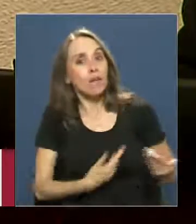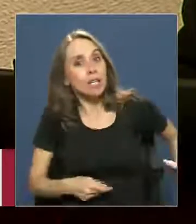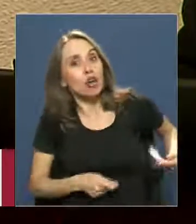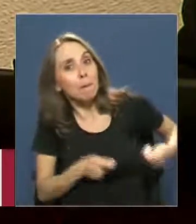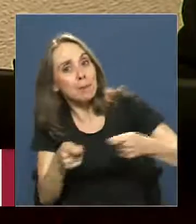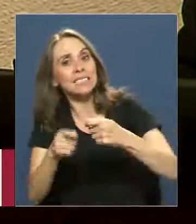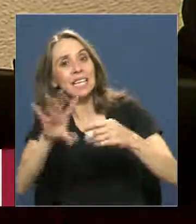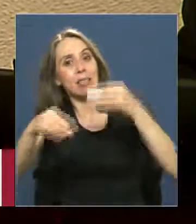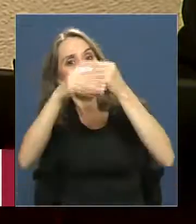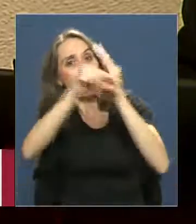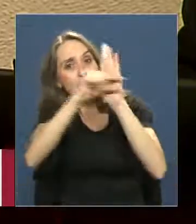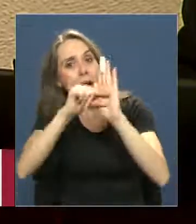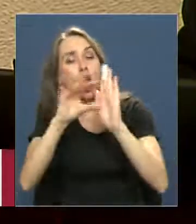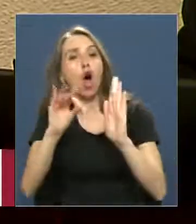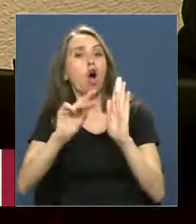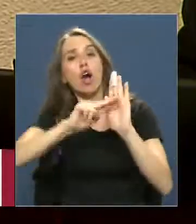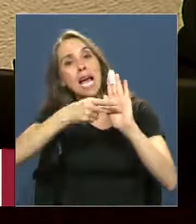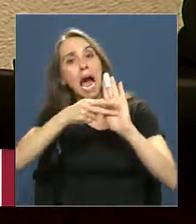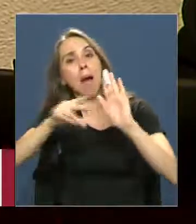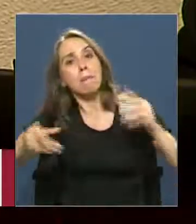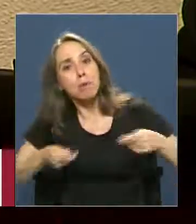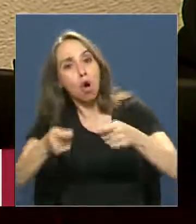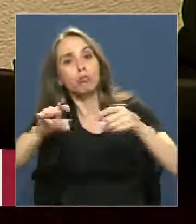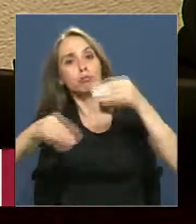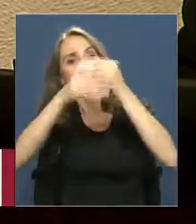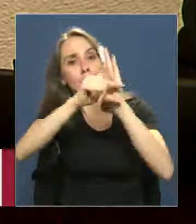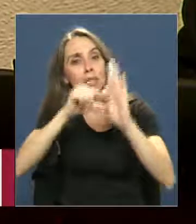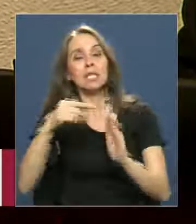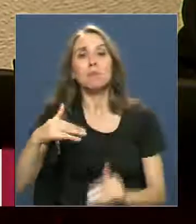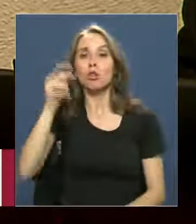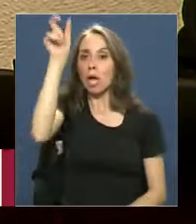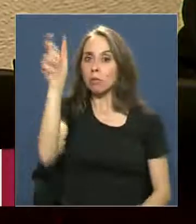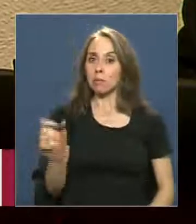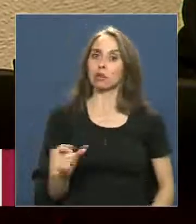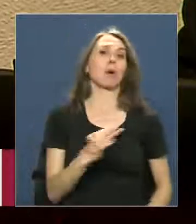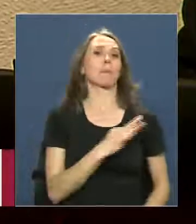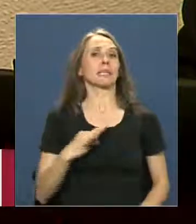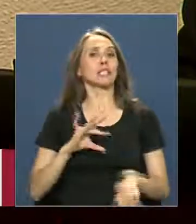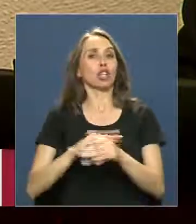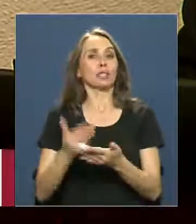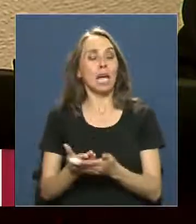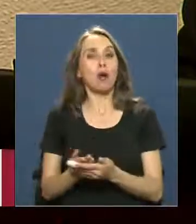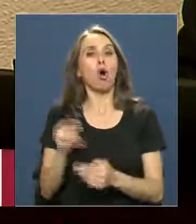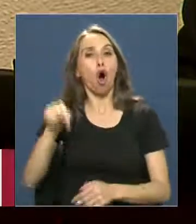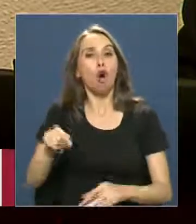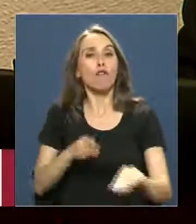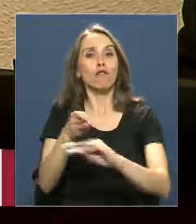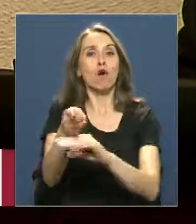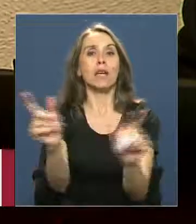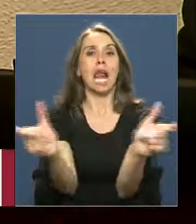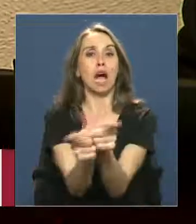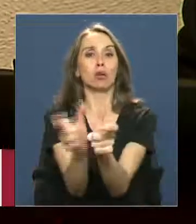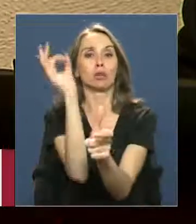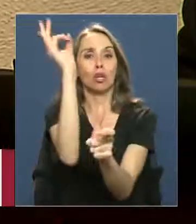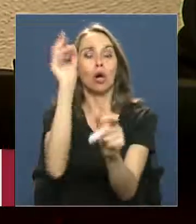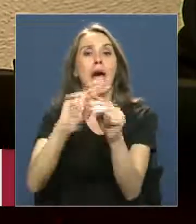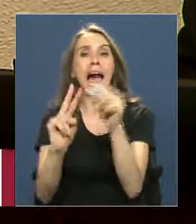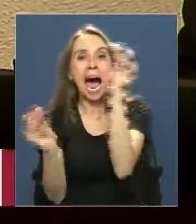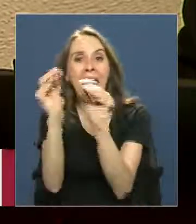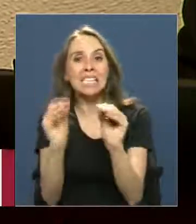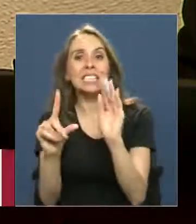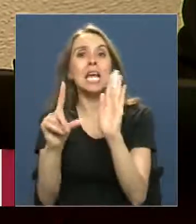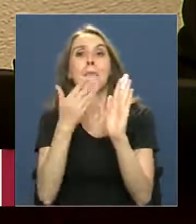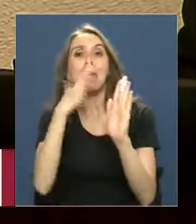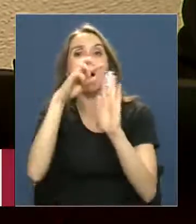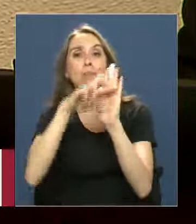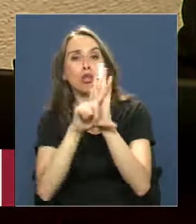con alguna indicación sustitutiva. Hubiera sido importante que alguien del Ministerio de Salud hubiera estado hoy día en la comisión también, para poder legislar mejor este proyecto y